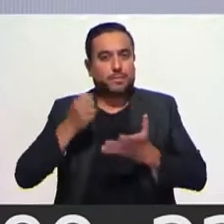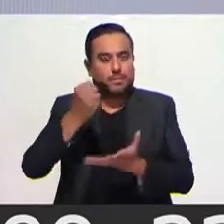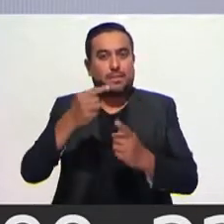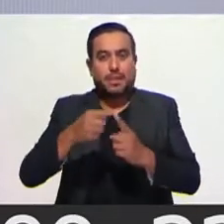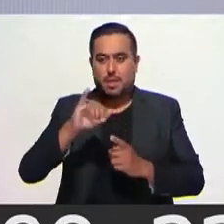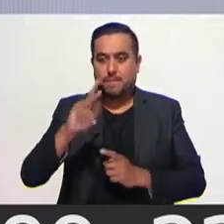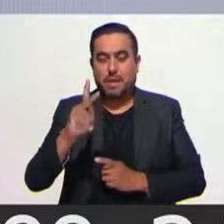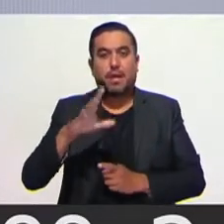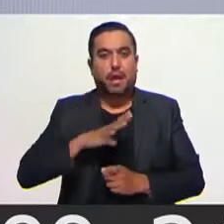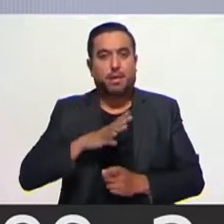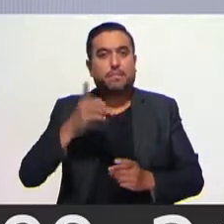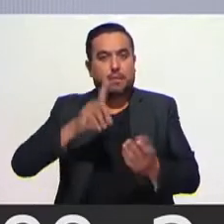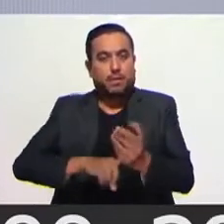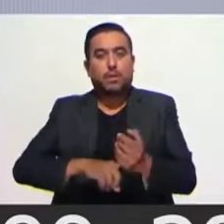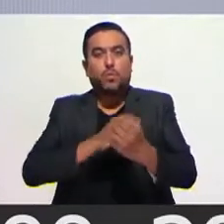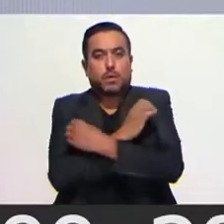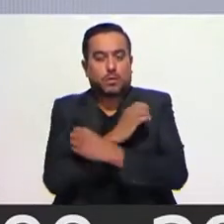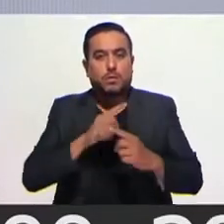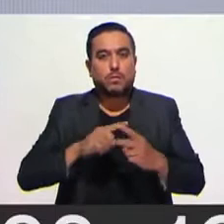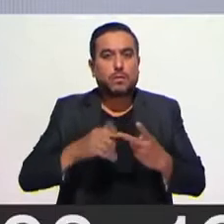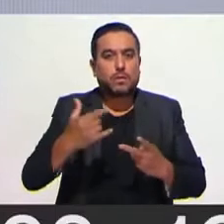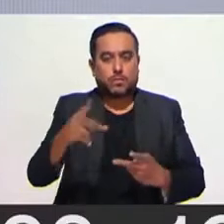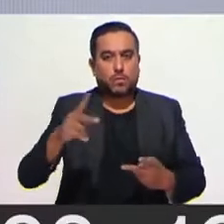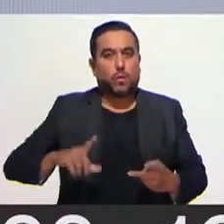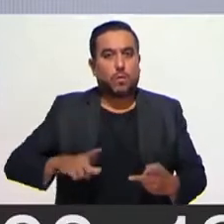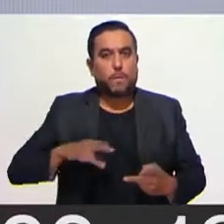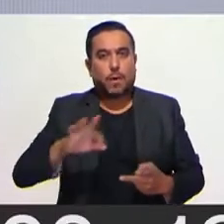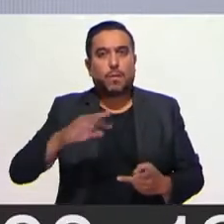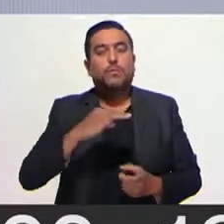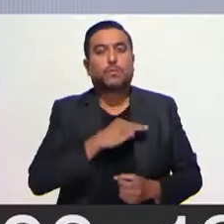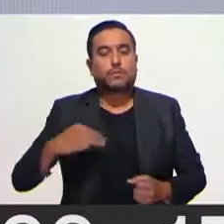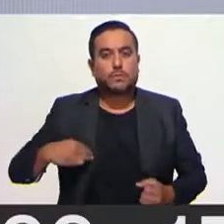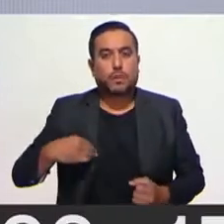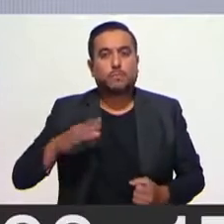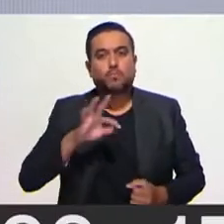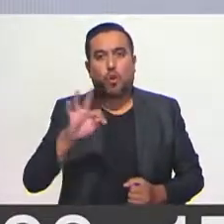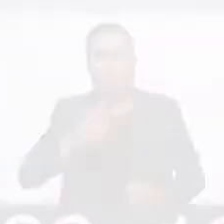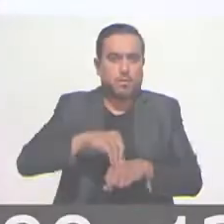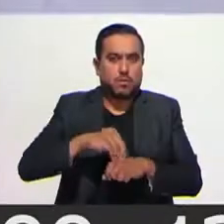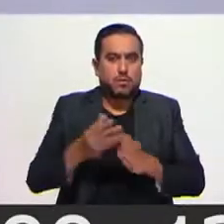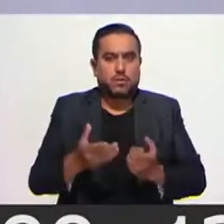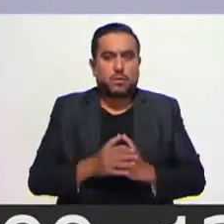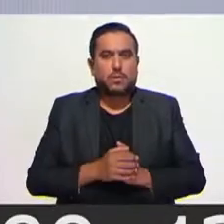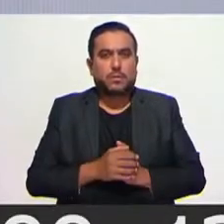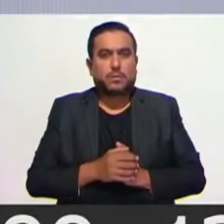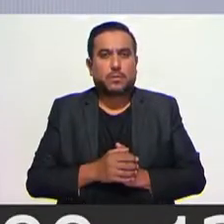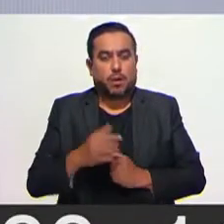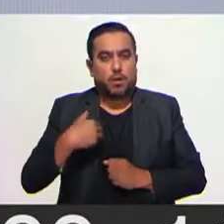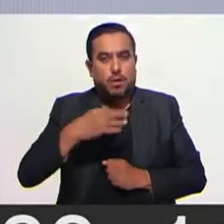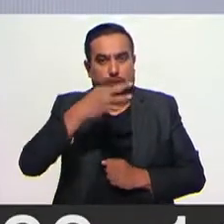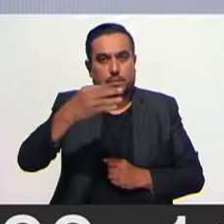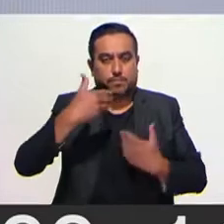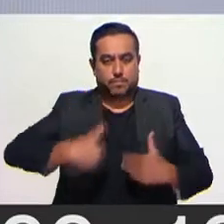está también en el sector educativo. Y el gobierno federal, estatal y municipal lo haremos en lo público. Decirles que en